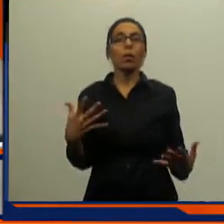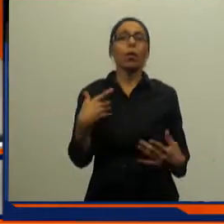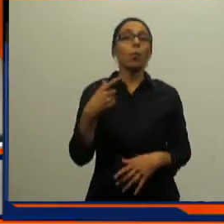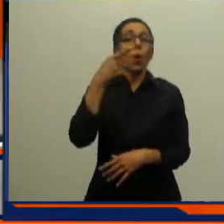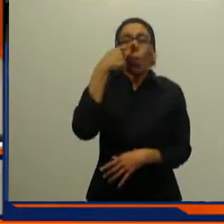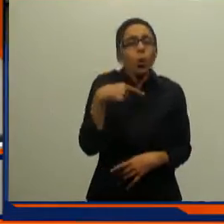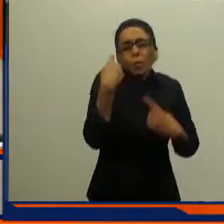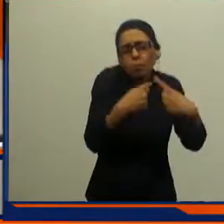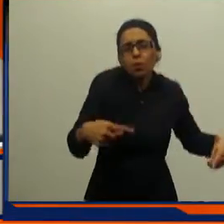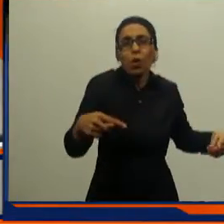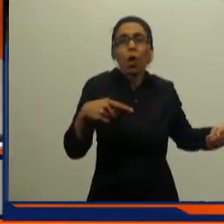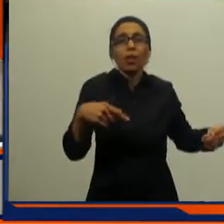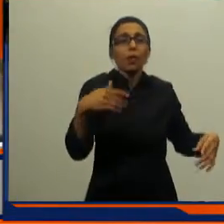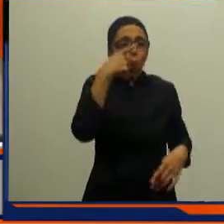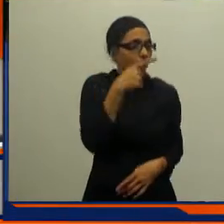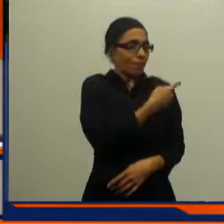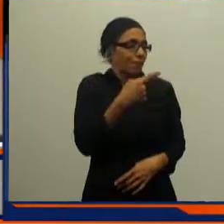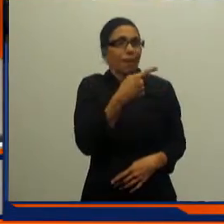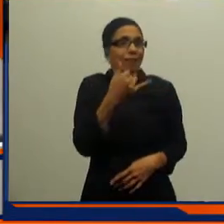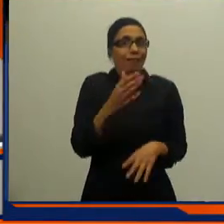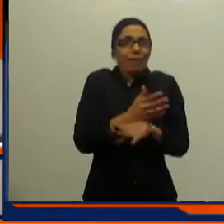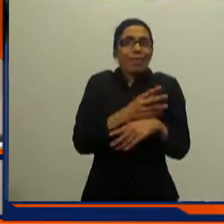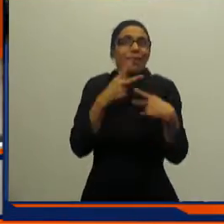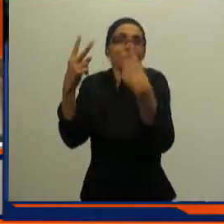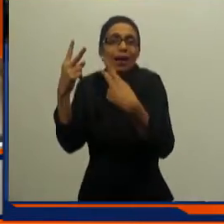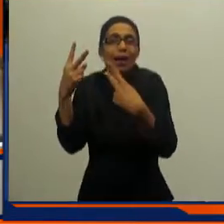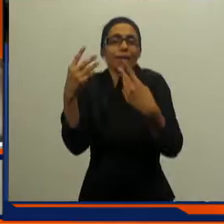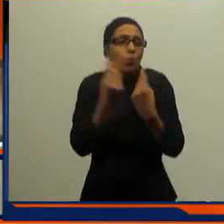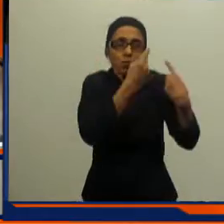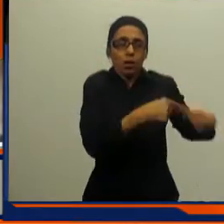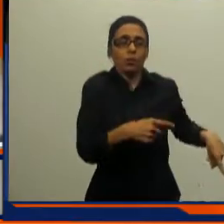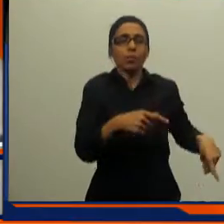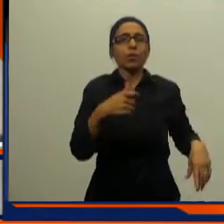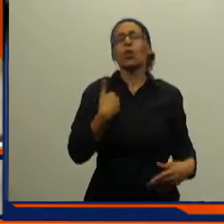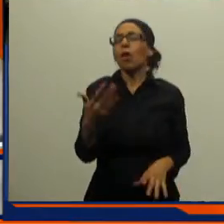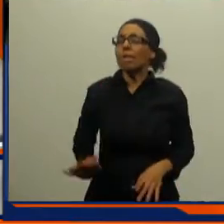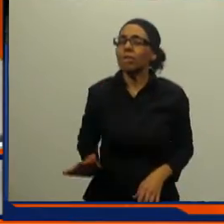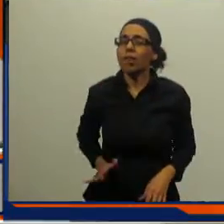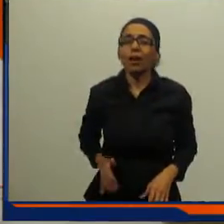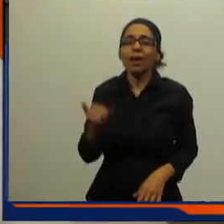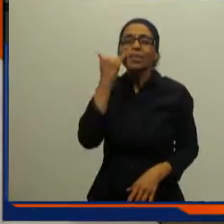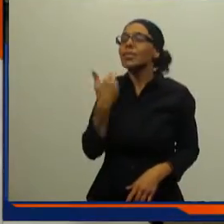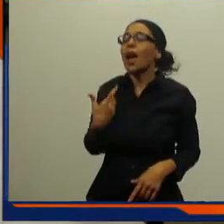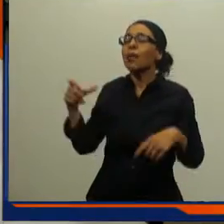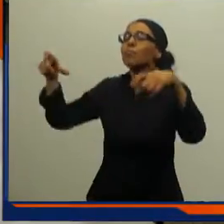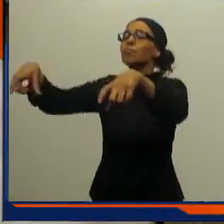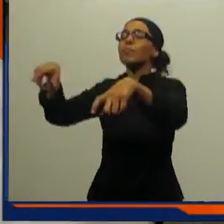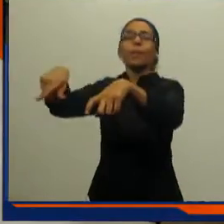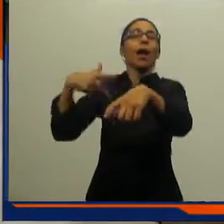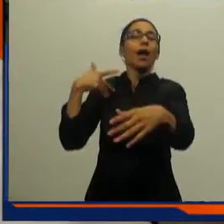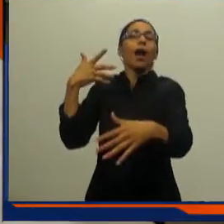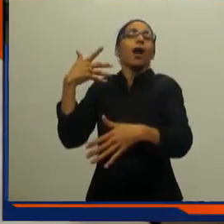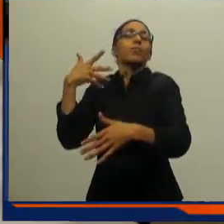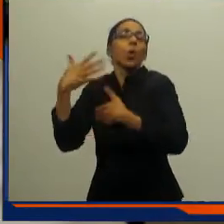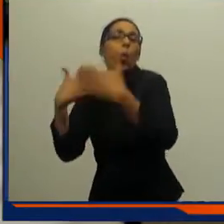hacé las últimas semanas. Así que, nada, tengo ganas de ya estar en el estadio, estar entrenando tranquila